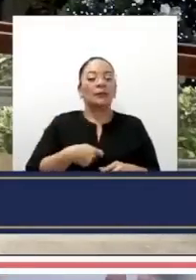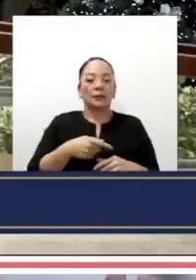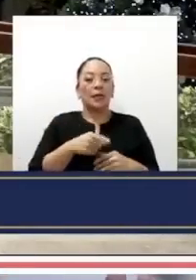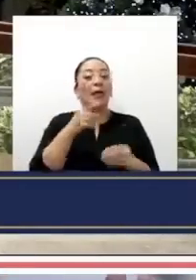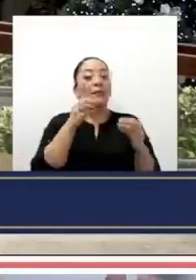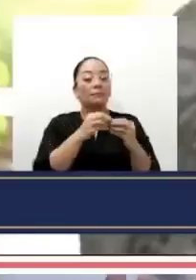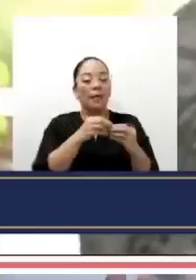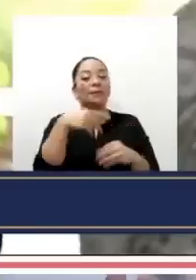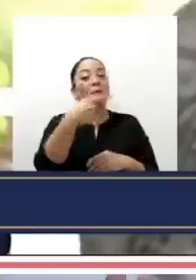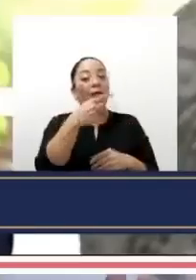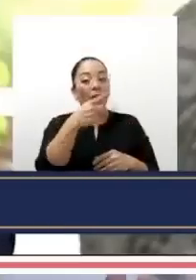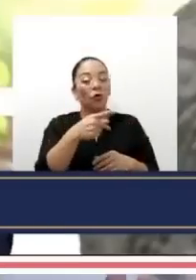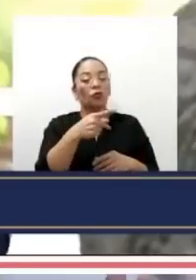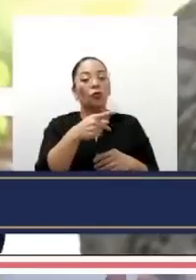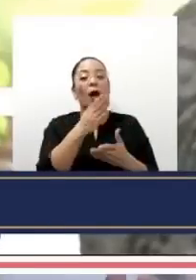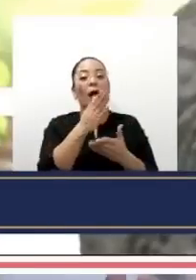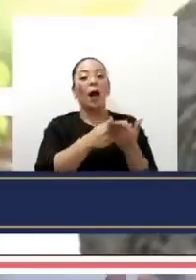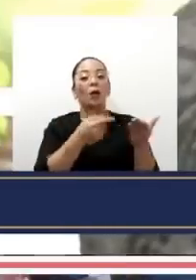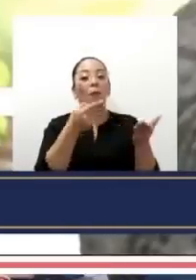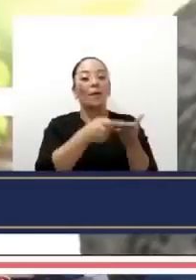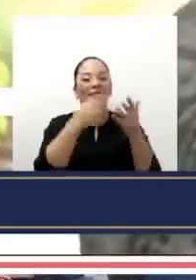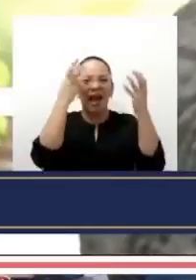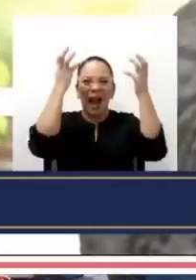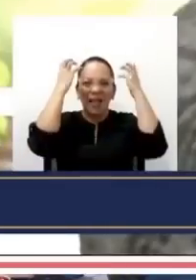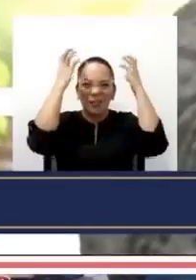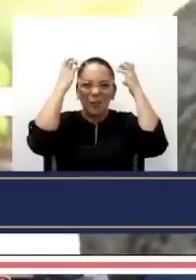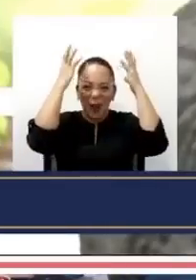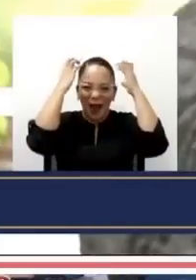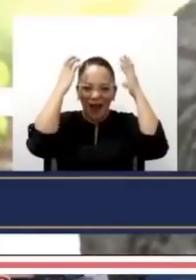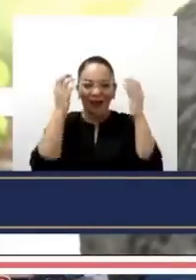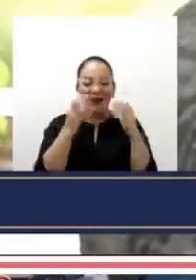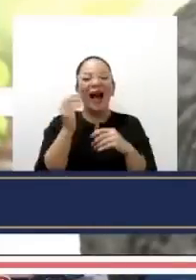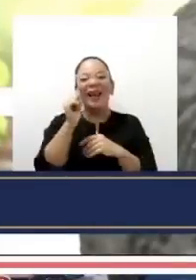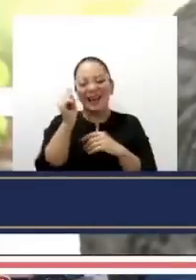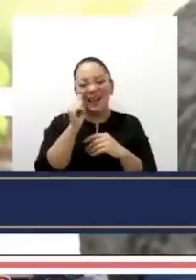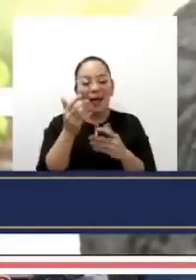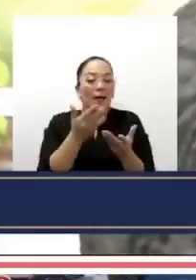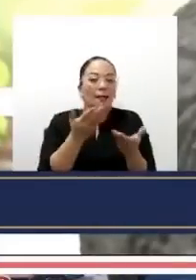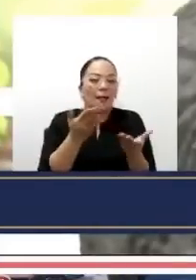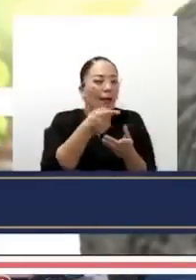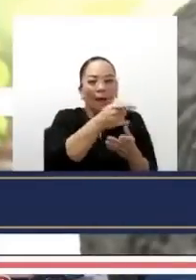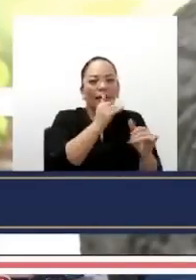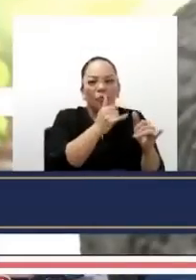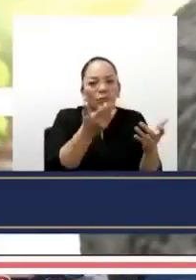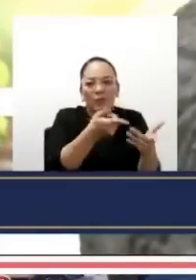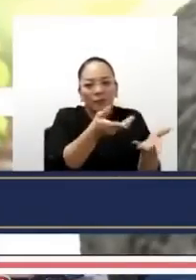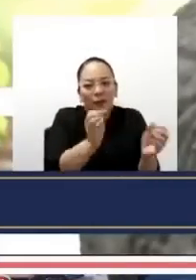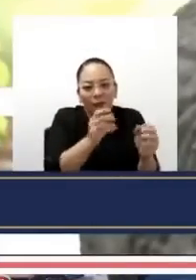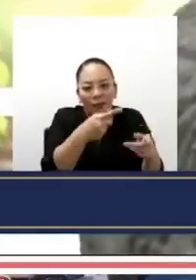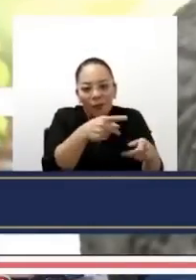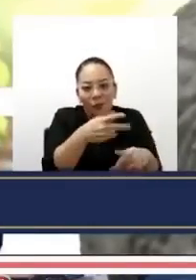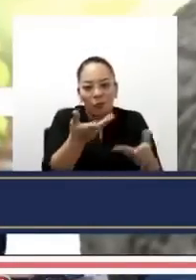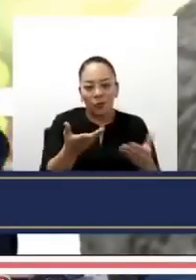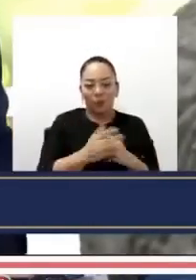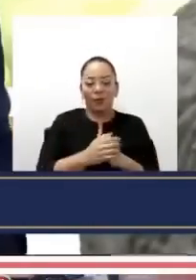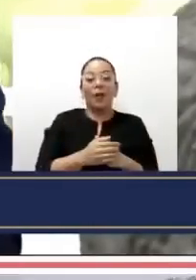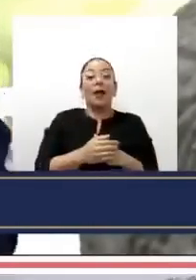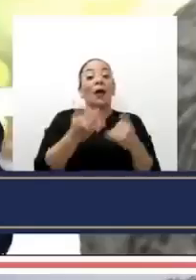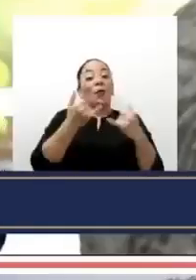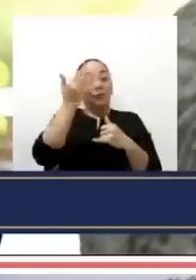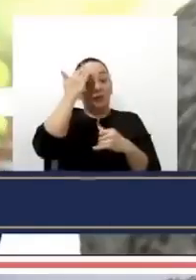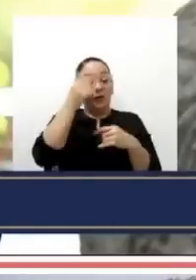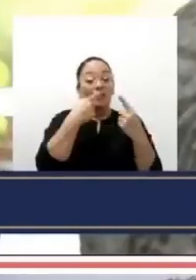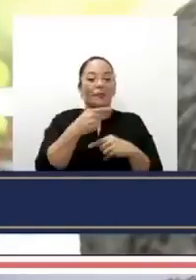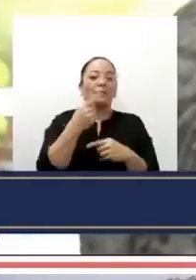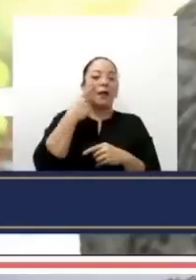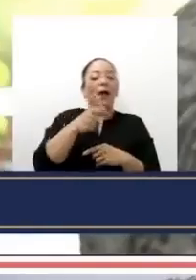que todas estas 50 denuncias contra usted. No tiene ninguna base de nada. Claro, ahora ya sé lo que van a decir. Aquí está